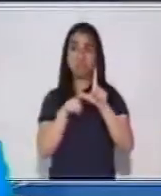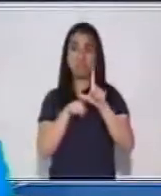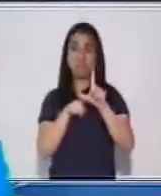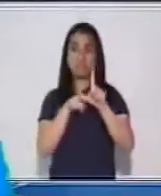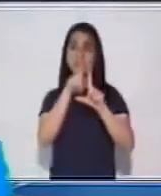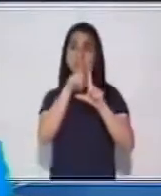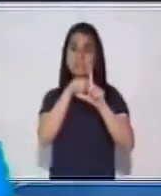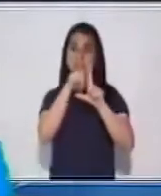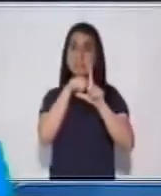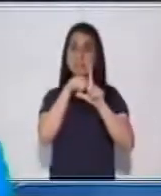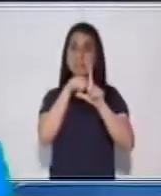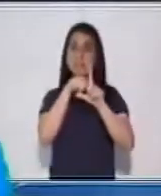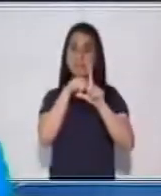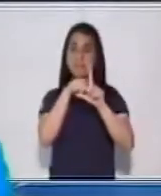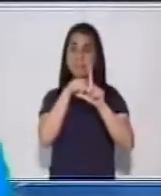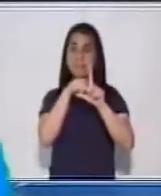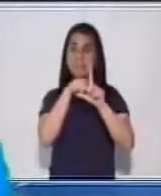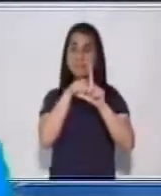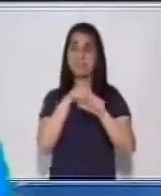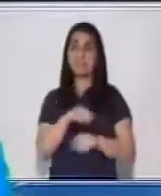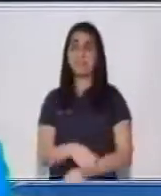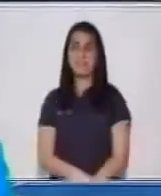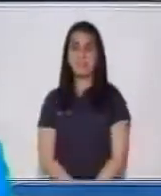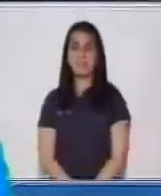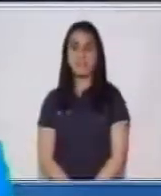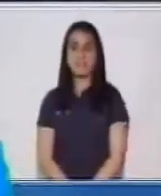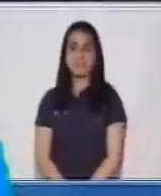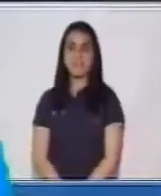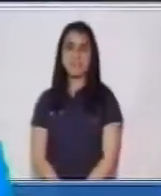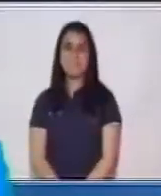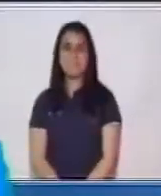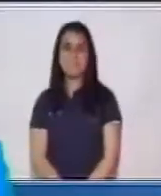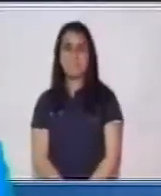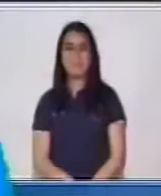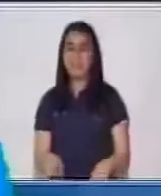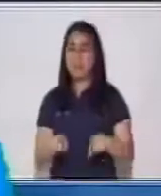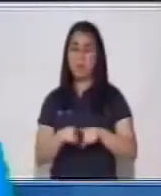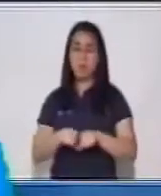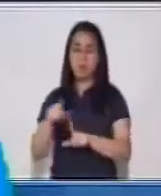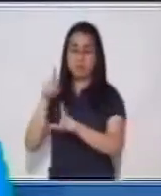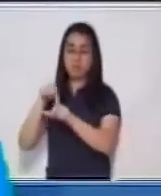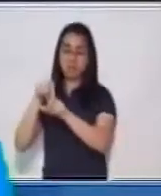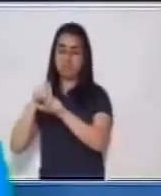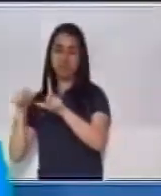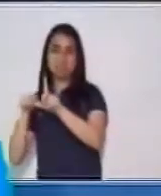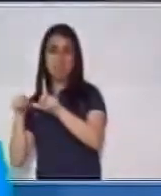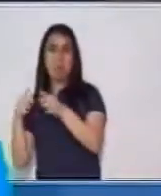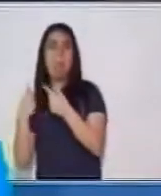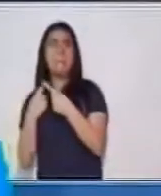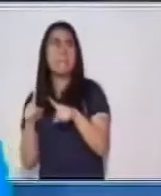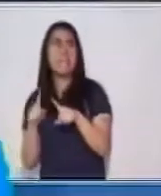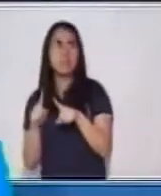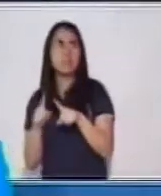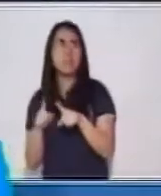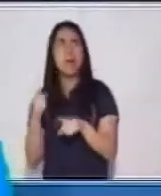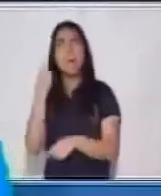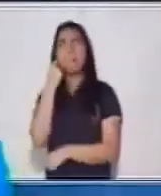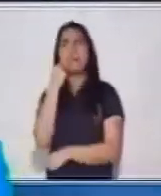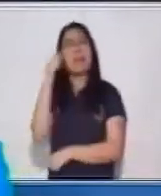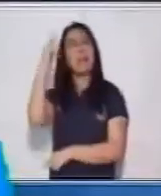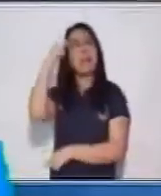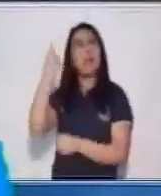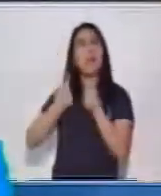horizontal. ¿Qué función relaciona lado vertical con lado horizontal?